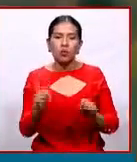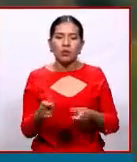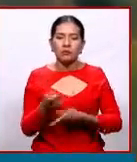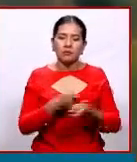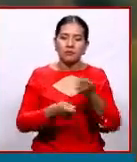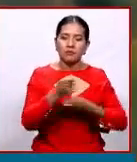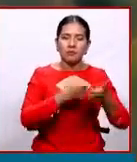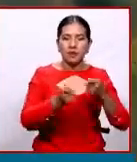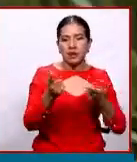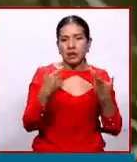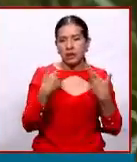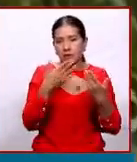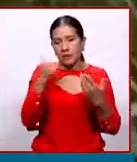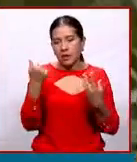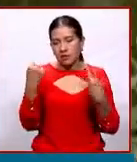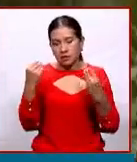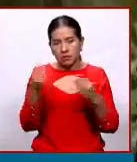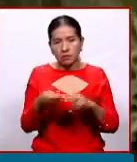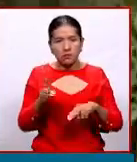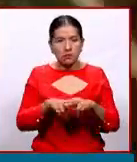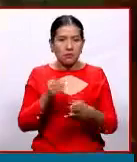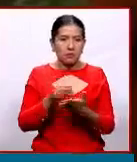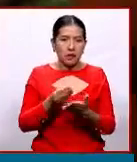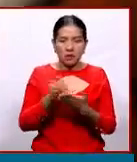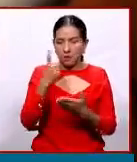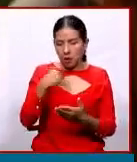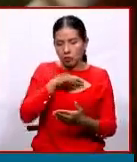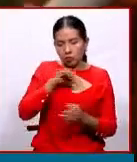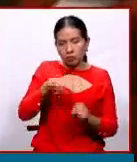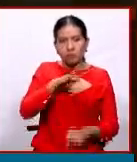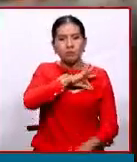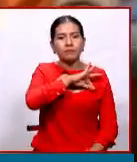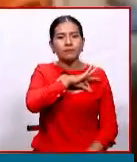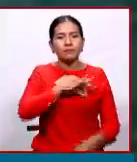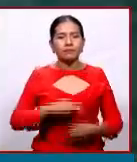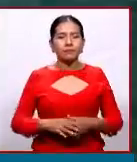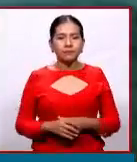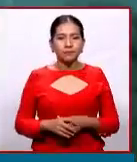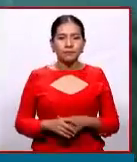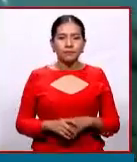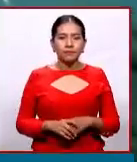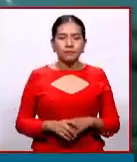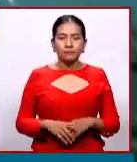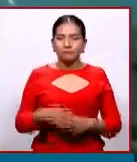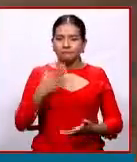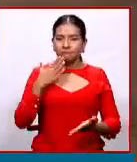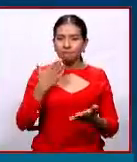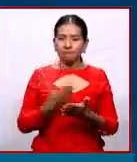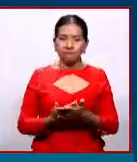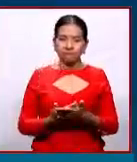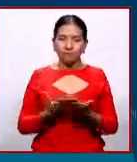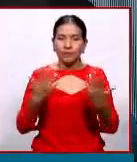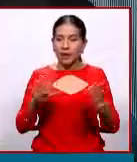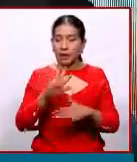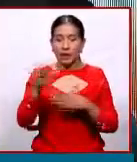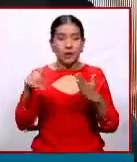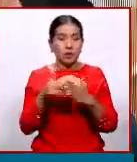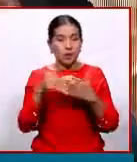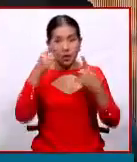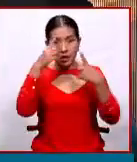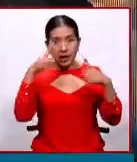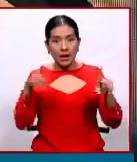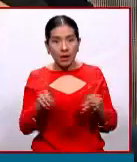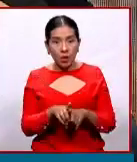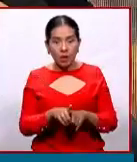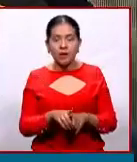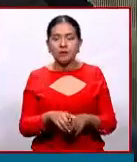que tienen mejores precios y mejores condiciones para nuestro país. Bien, entonces estos acuerdos están